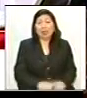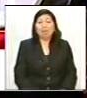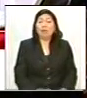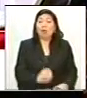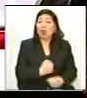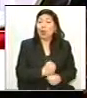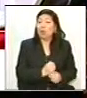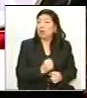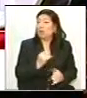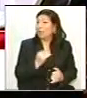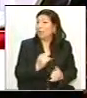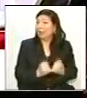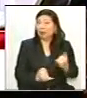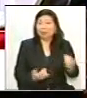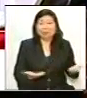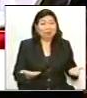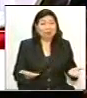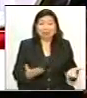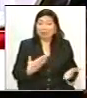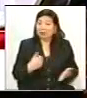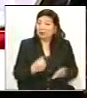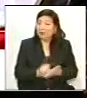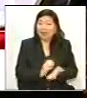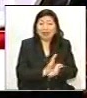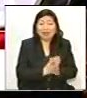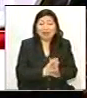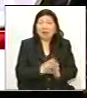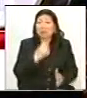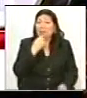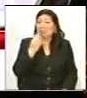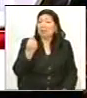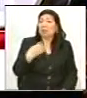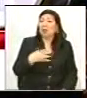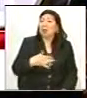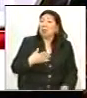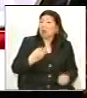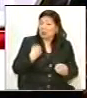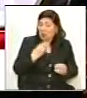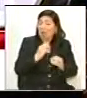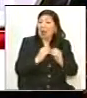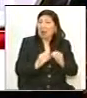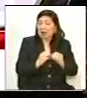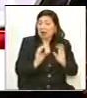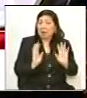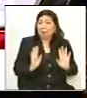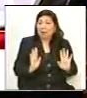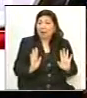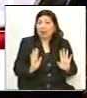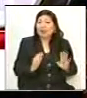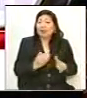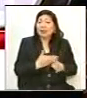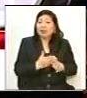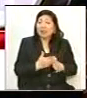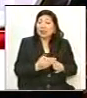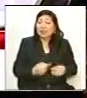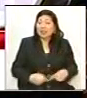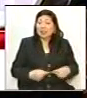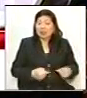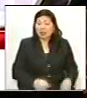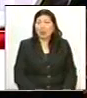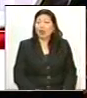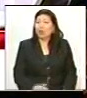obras no ha terminado, no puedo imputar nada porque me va a decir que todavía lo puedo arreglar. Y eso es parte de las discusiones,